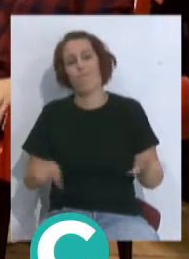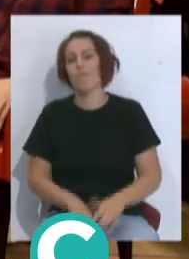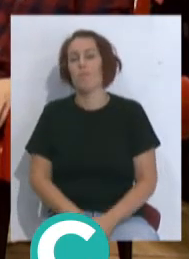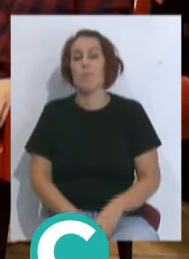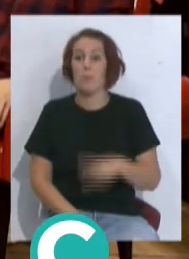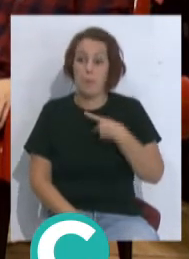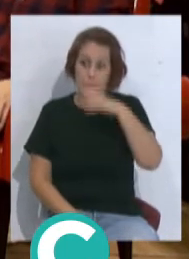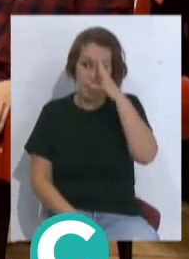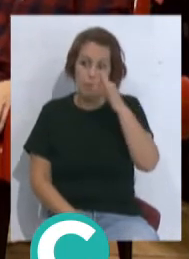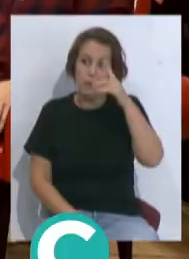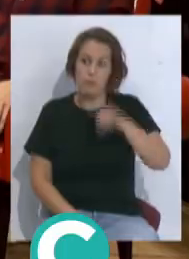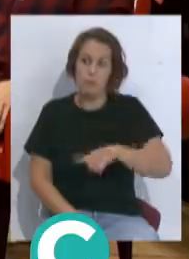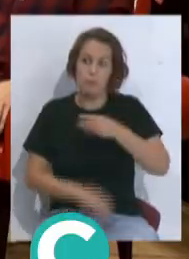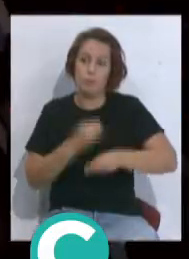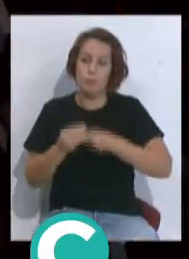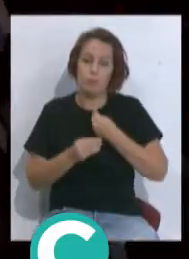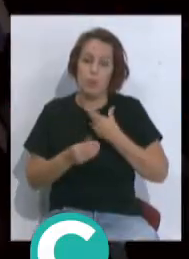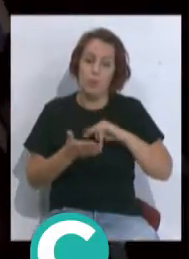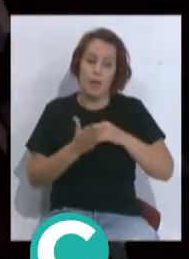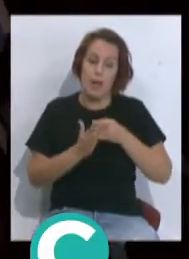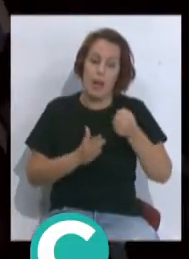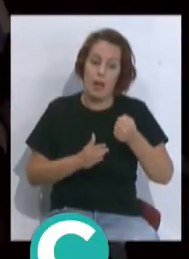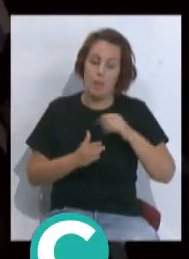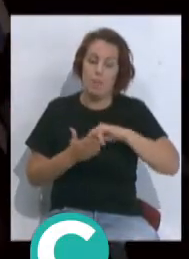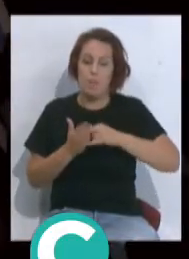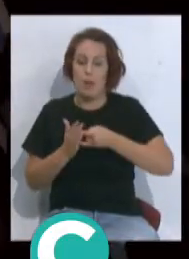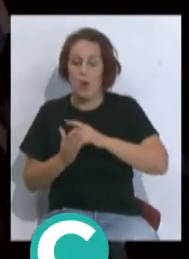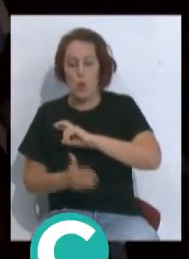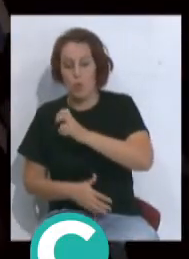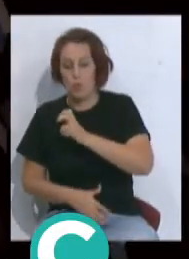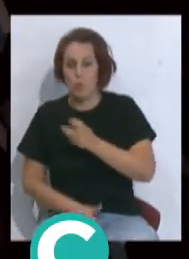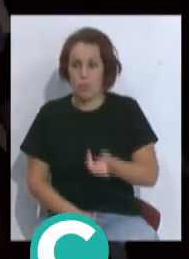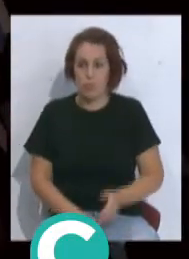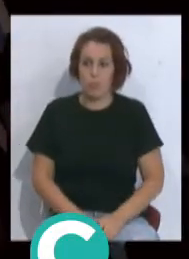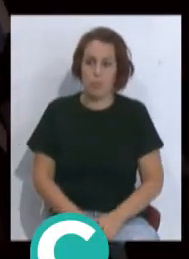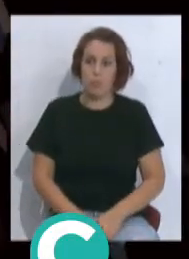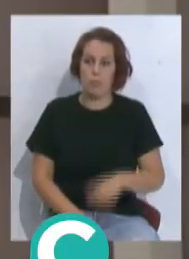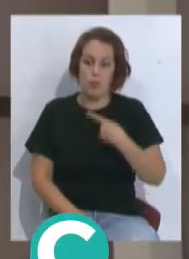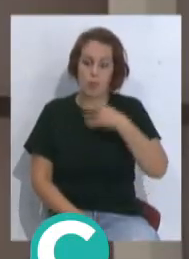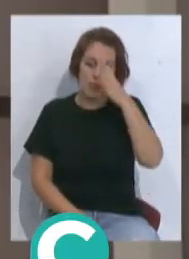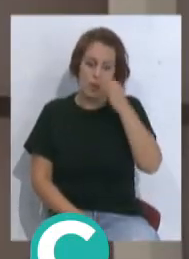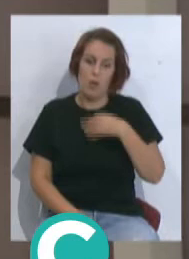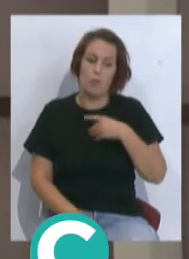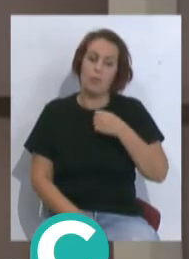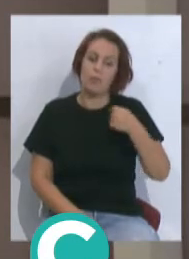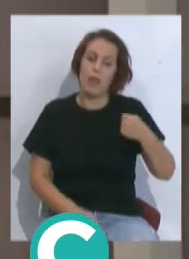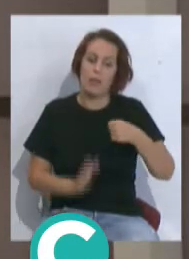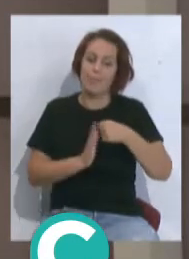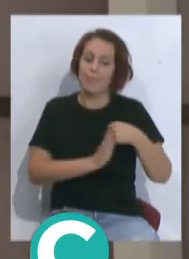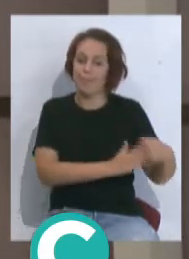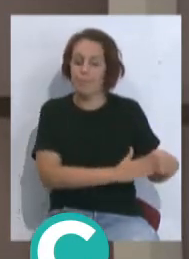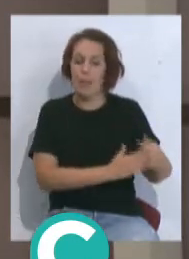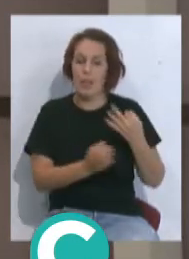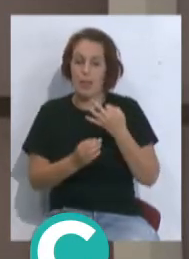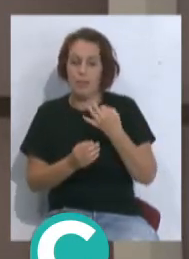yo creo también que se tendría que haber hecho lo del plan A y el plan B. O sea, yo creo que se pasó al plan B, ¿no? Directamente. Sí, se descartó. Exactamente, y claro, se tendría que haber hecho un